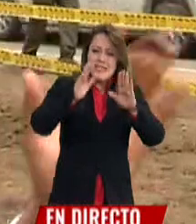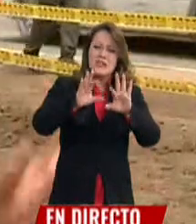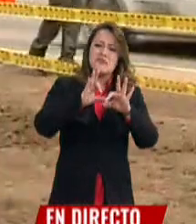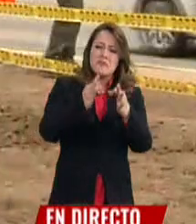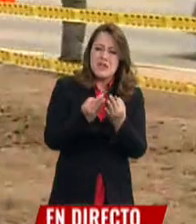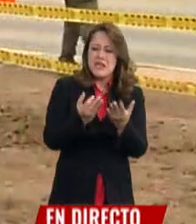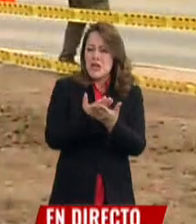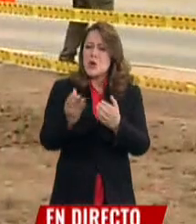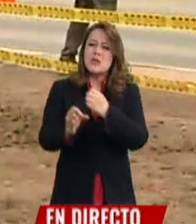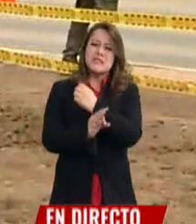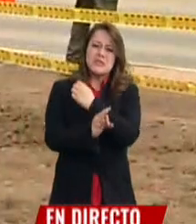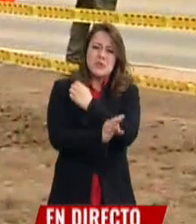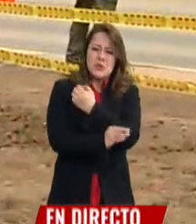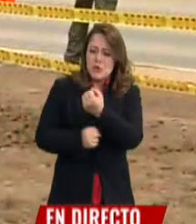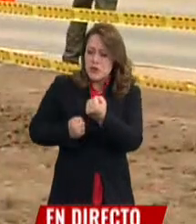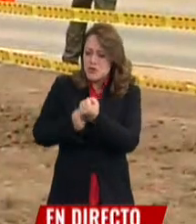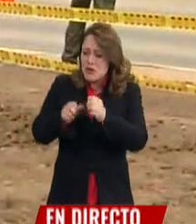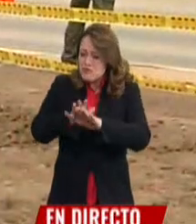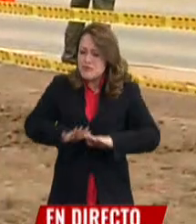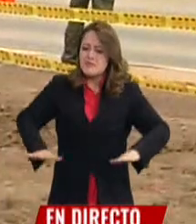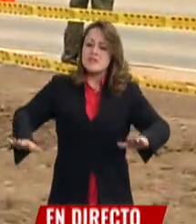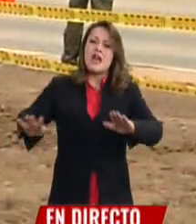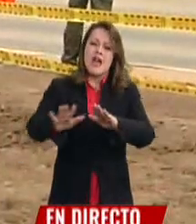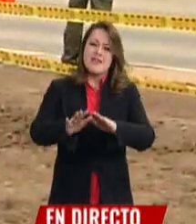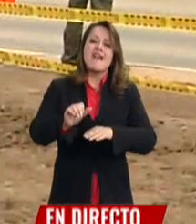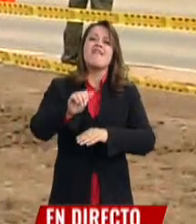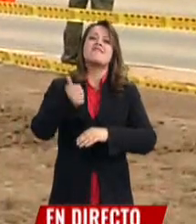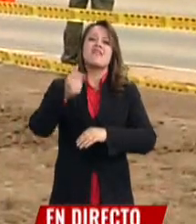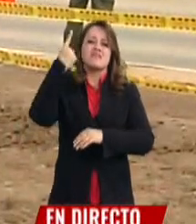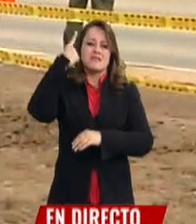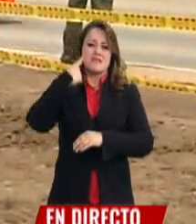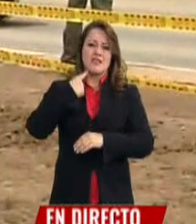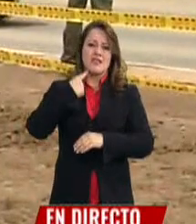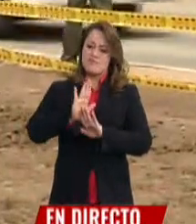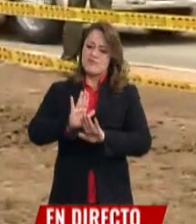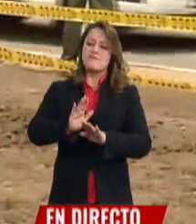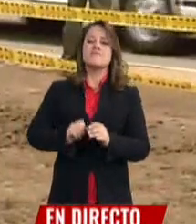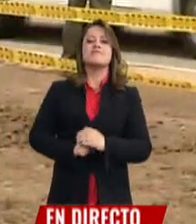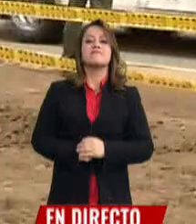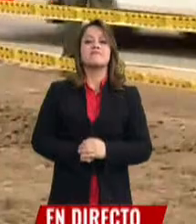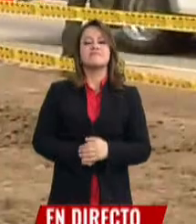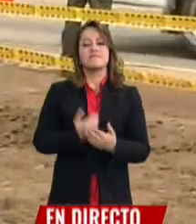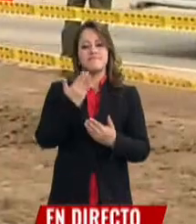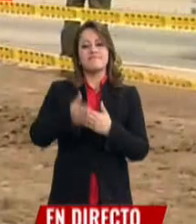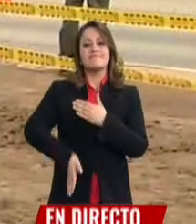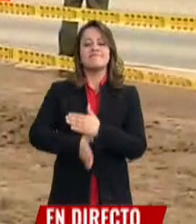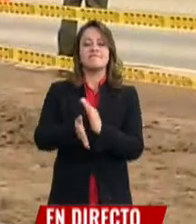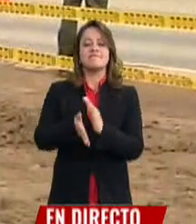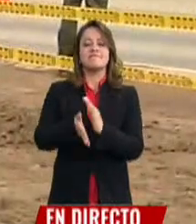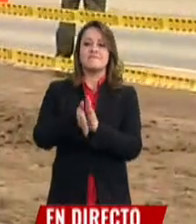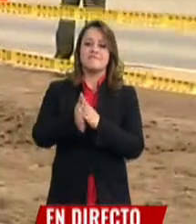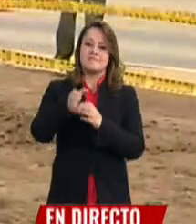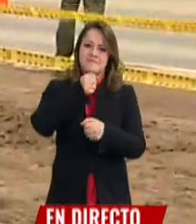esa tragedia que se registró en el kilómetro 12+200 de la autopista Medellín-Bogotá. Es para el momento a esta hora